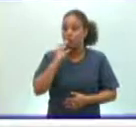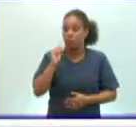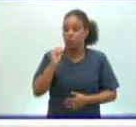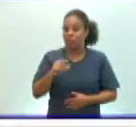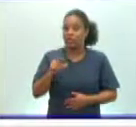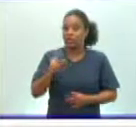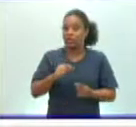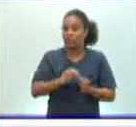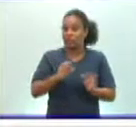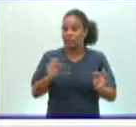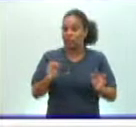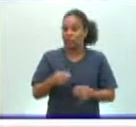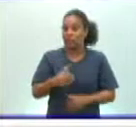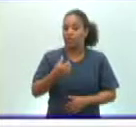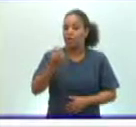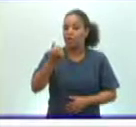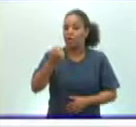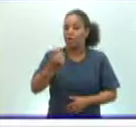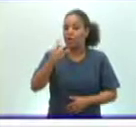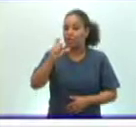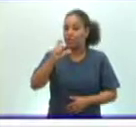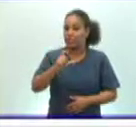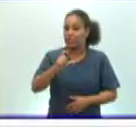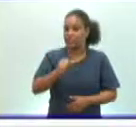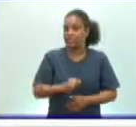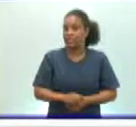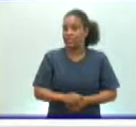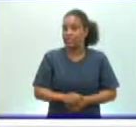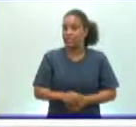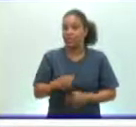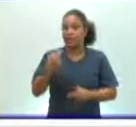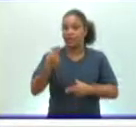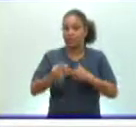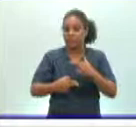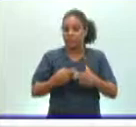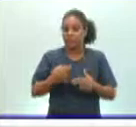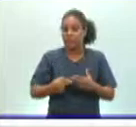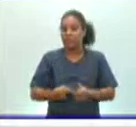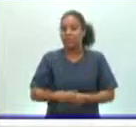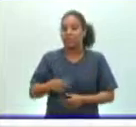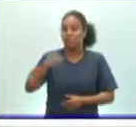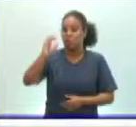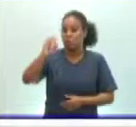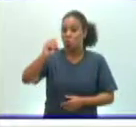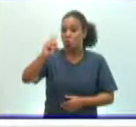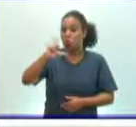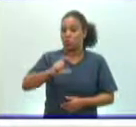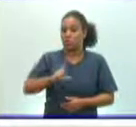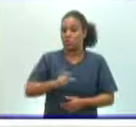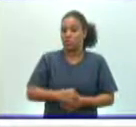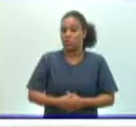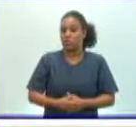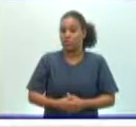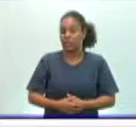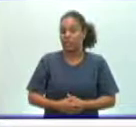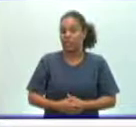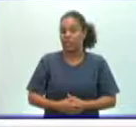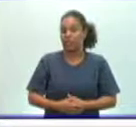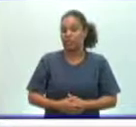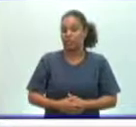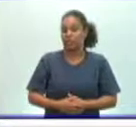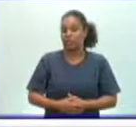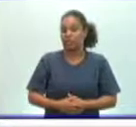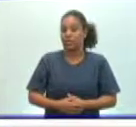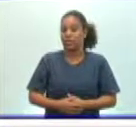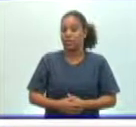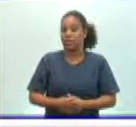un segmento que se está determinando sobre la semirrecta OC, con el segmento OC